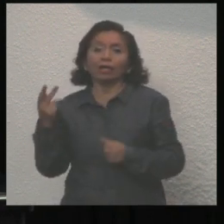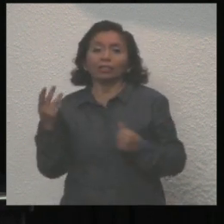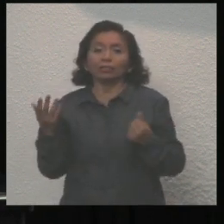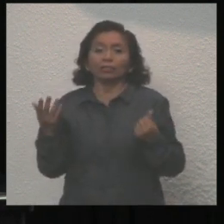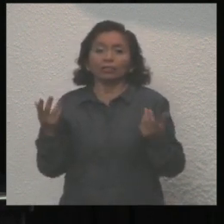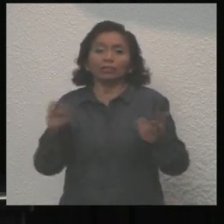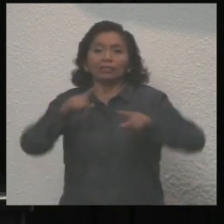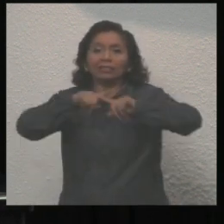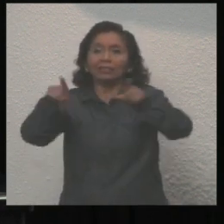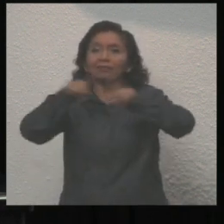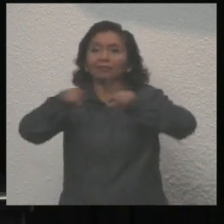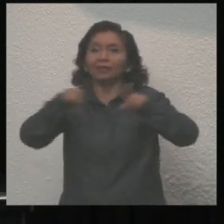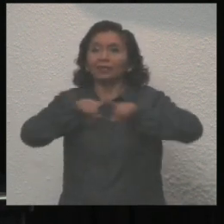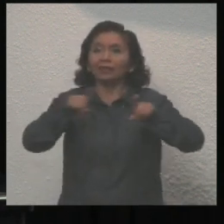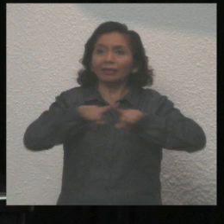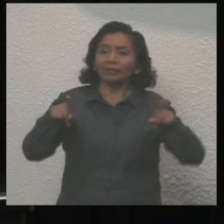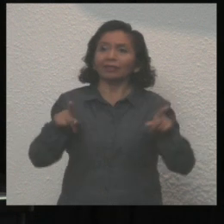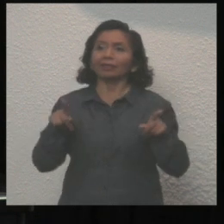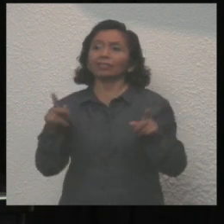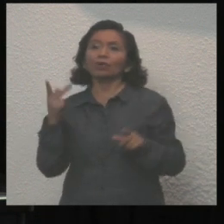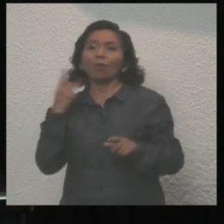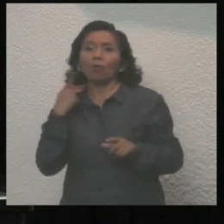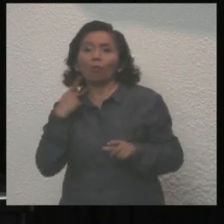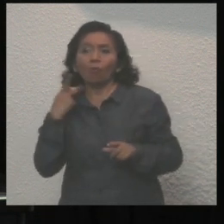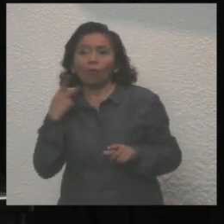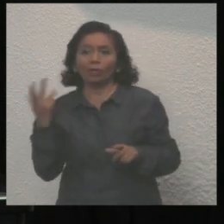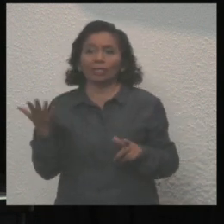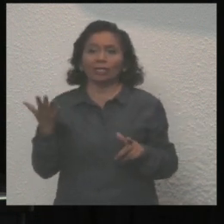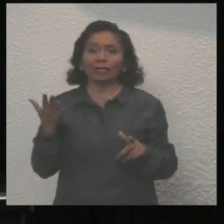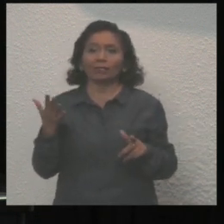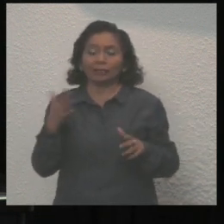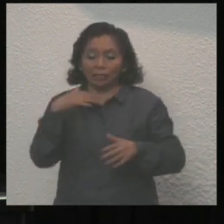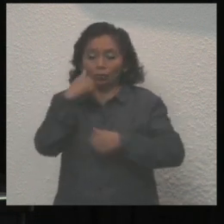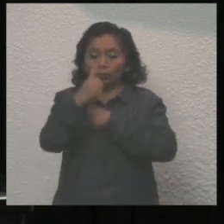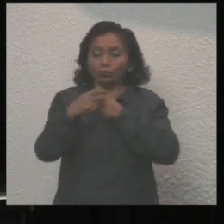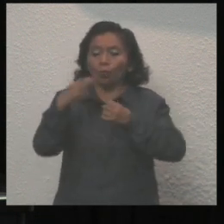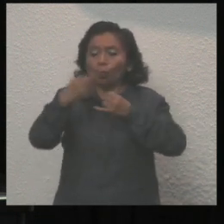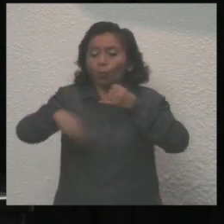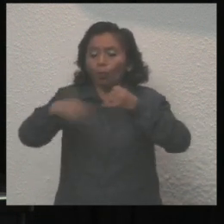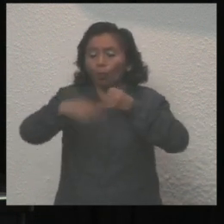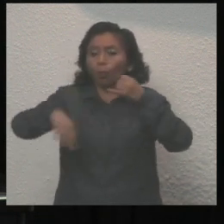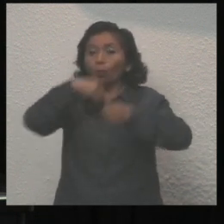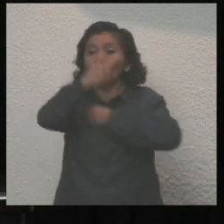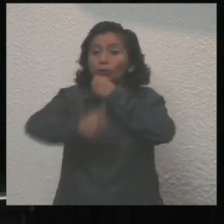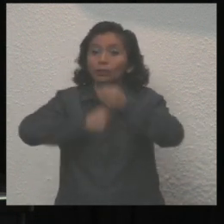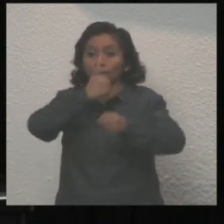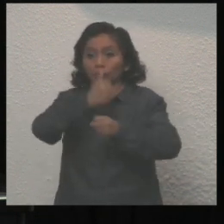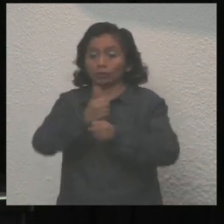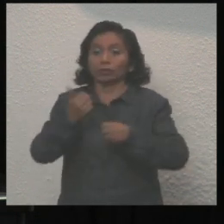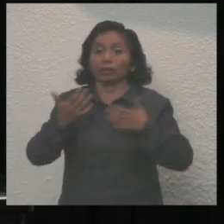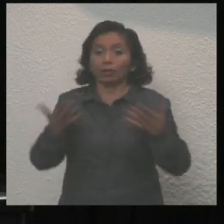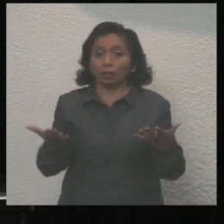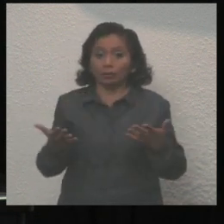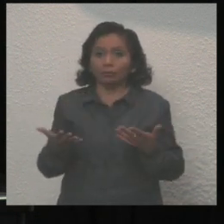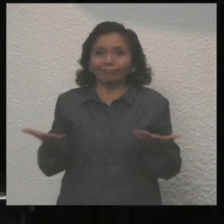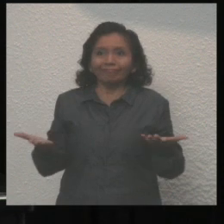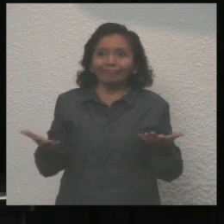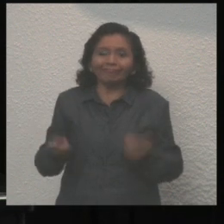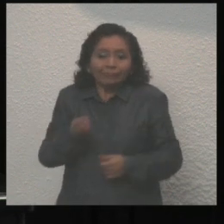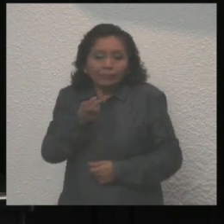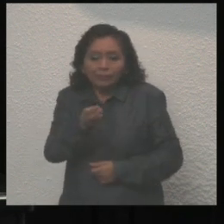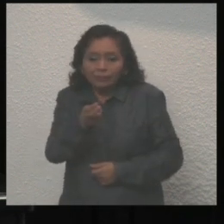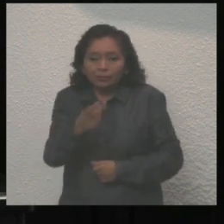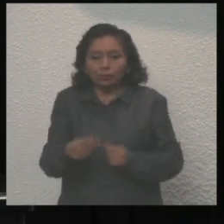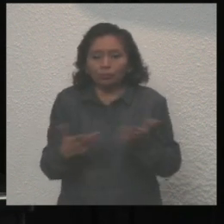gobiernos estatales y del gobierno federal en los últimos sexenios. Esto es así a pesar del incremento de